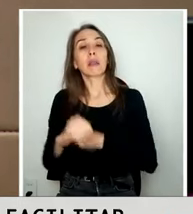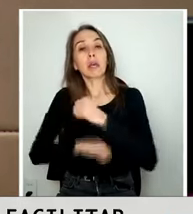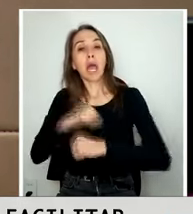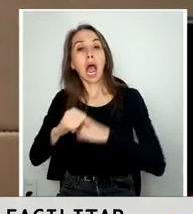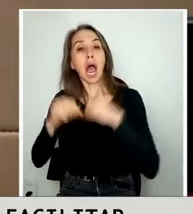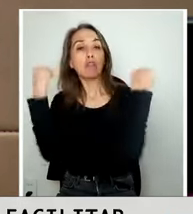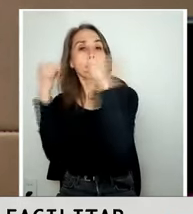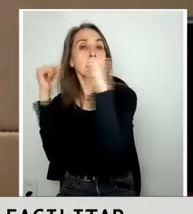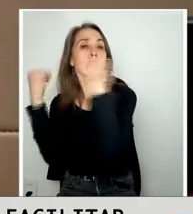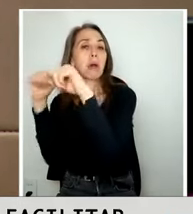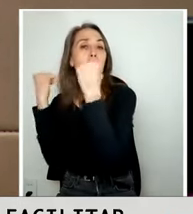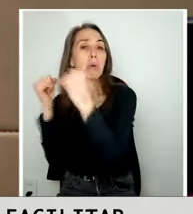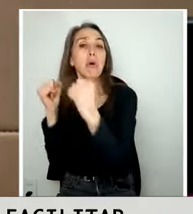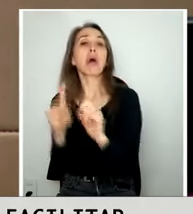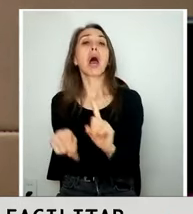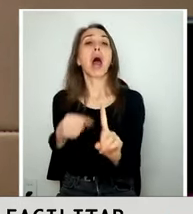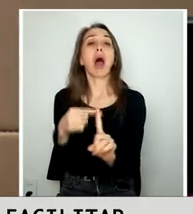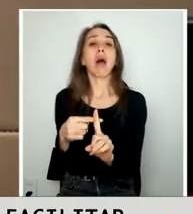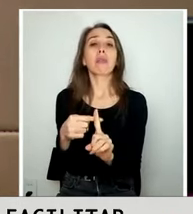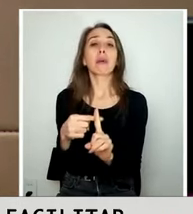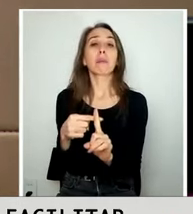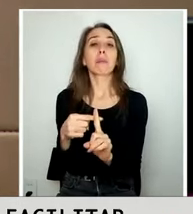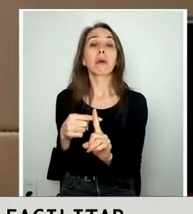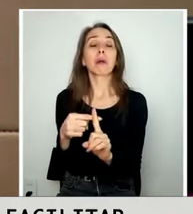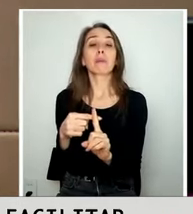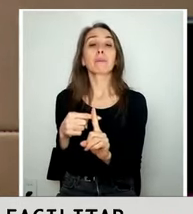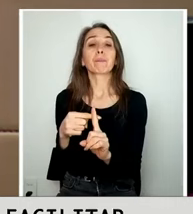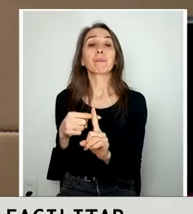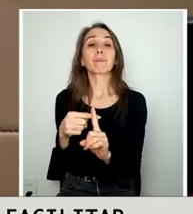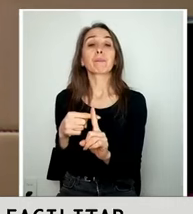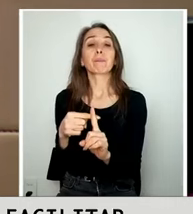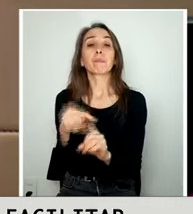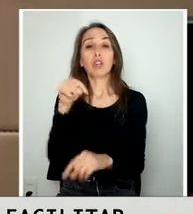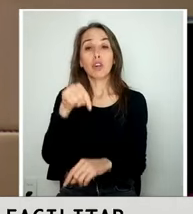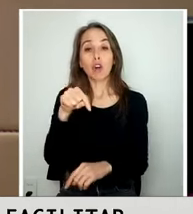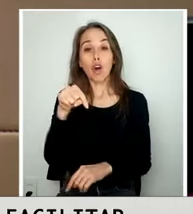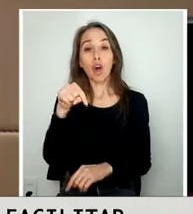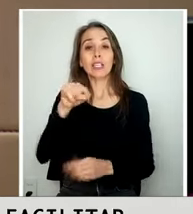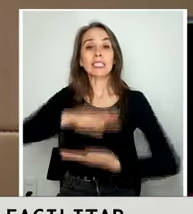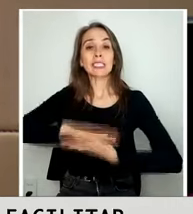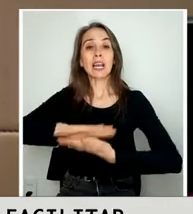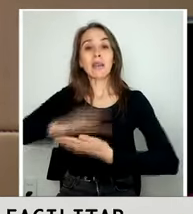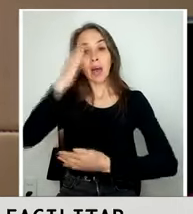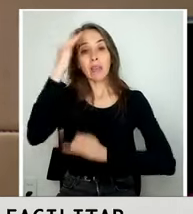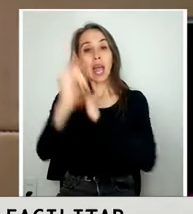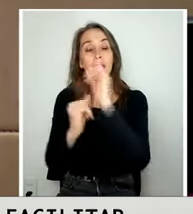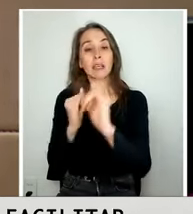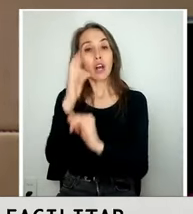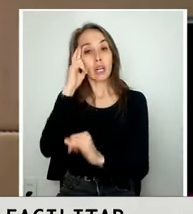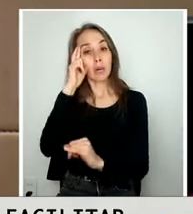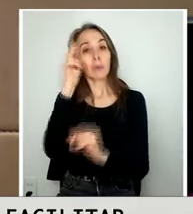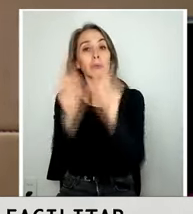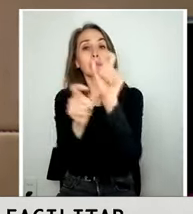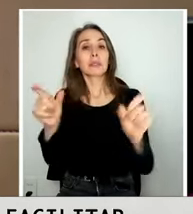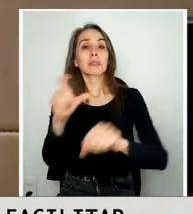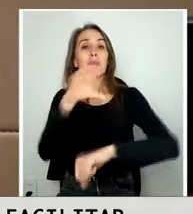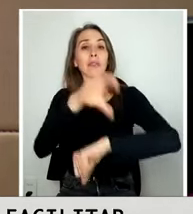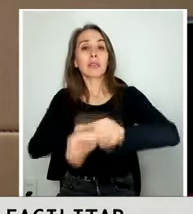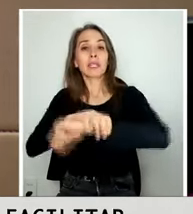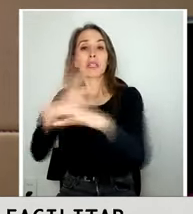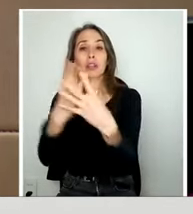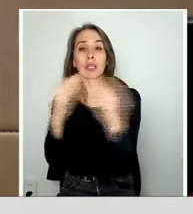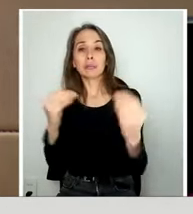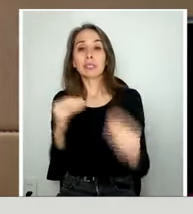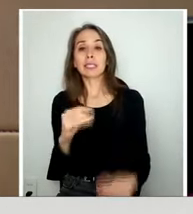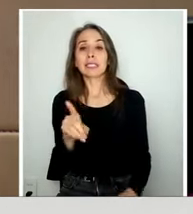además Hoy es el Día Internacional en memoria de los detenidos desaparecidos y Sergio tormes Méndez